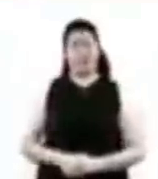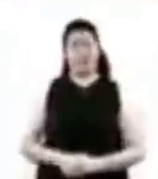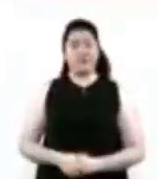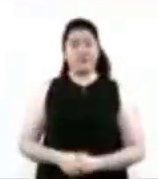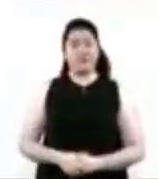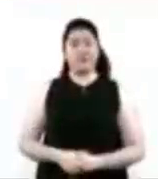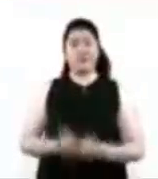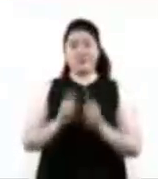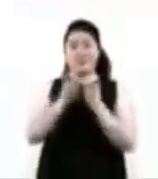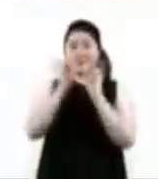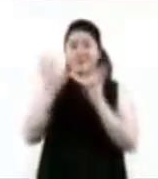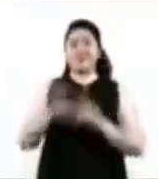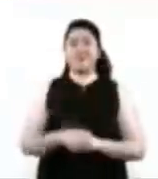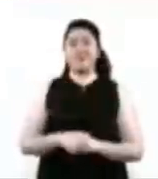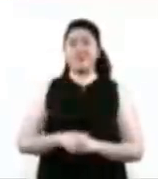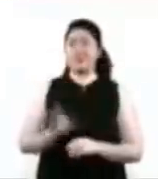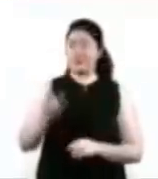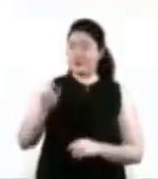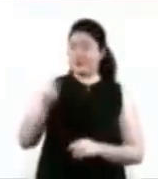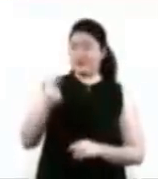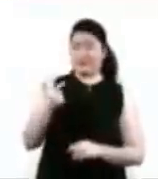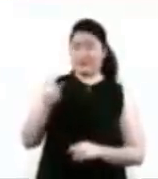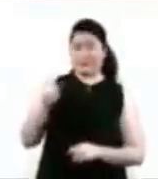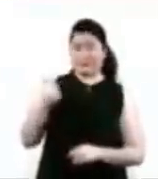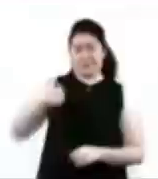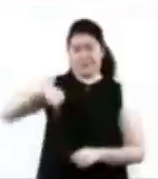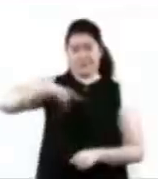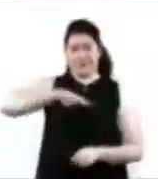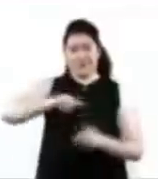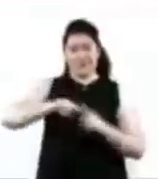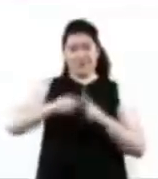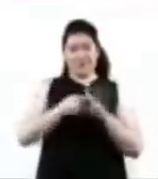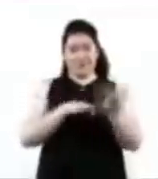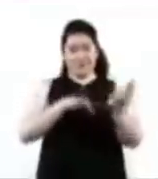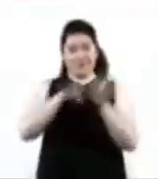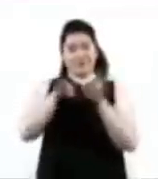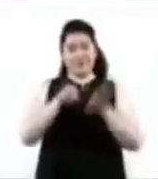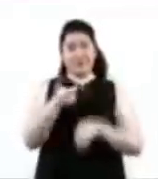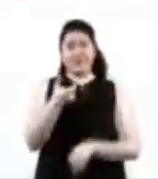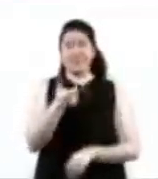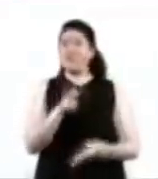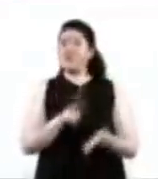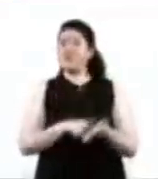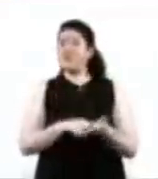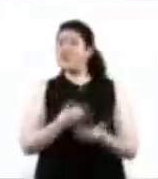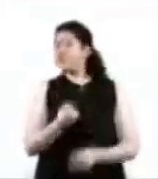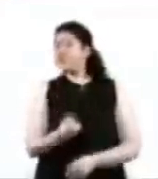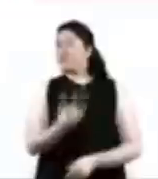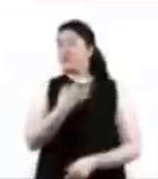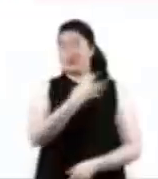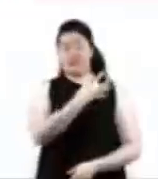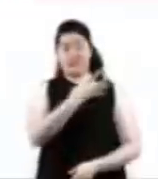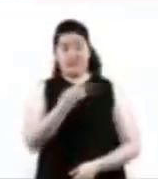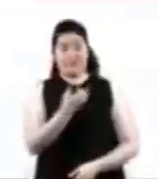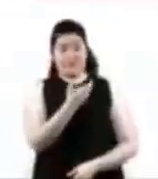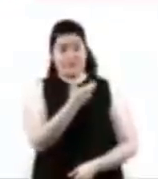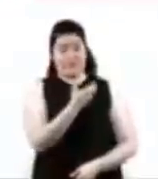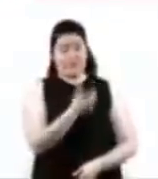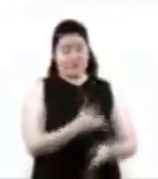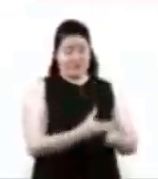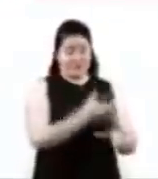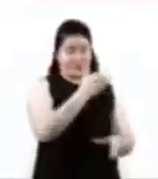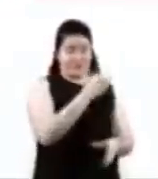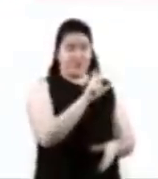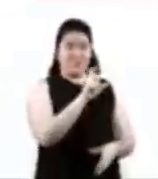Claro, el 27 de agosto que iniciamos operaciones, el precio era de 400 pesos por cilindro de